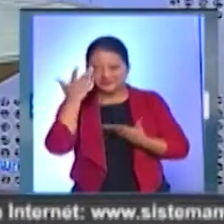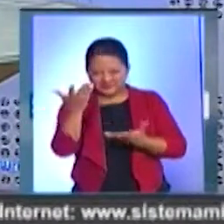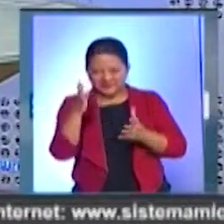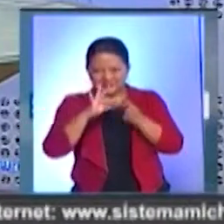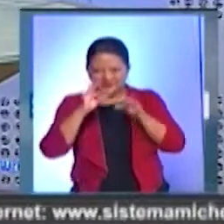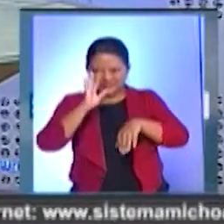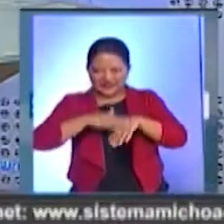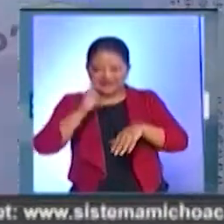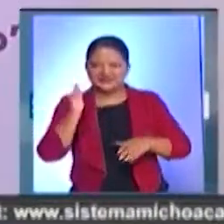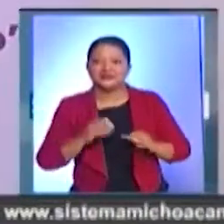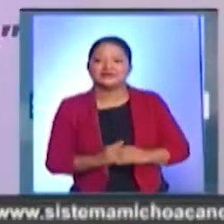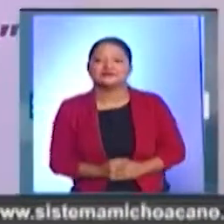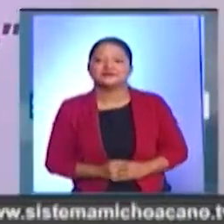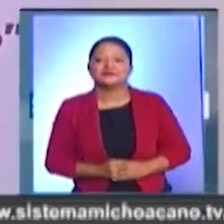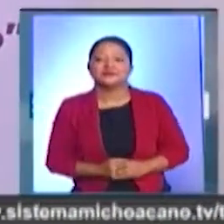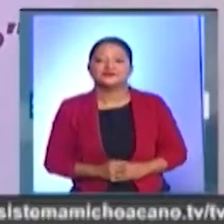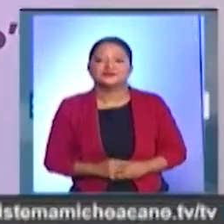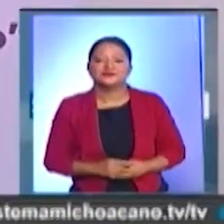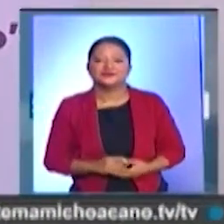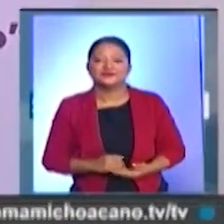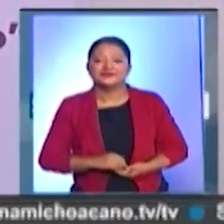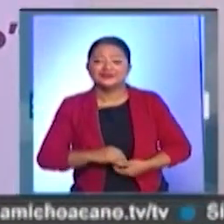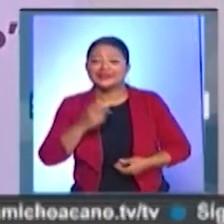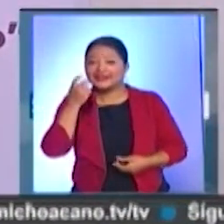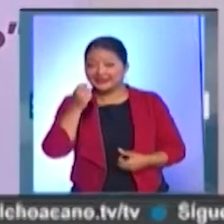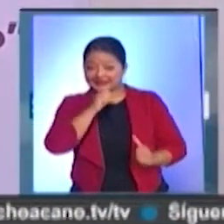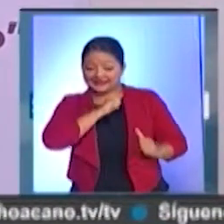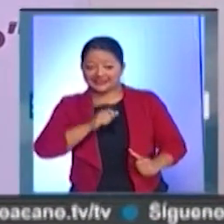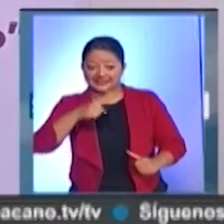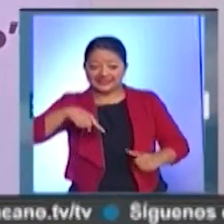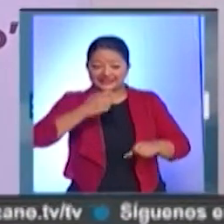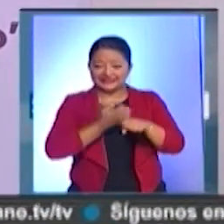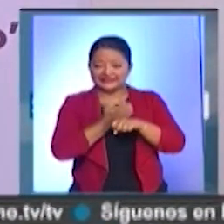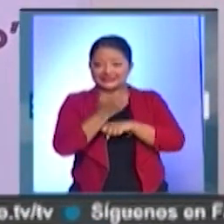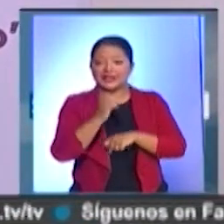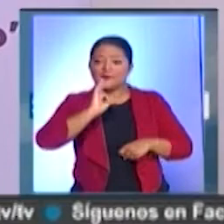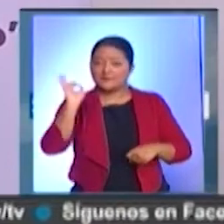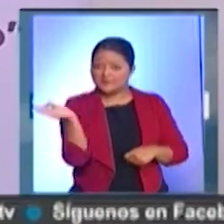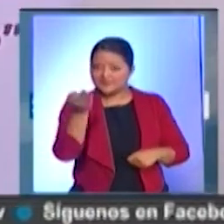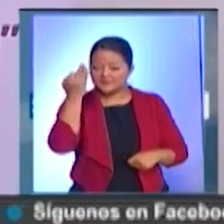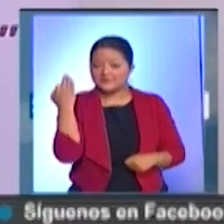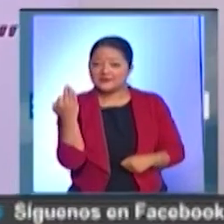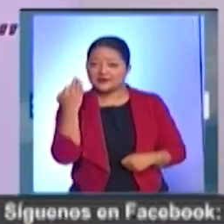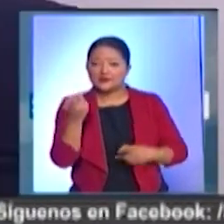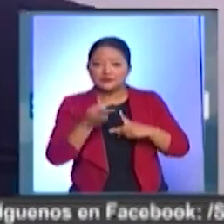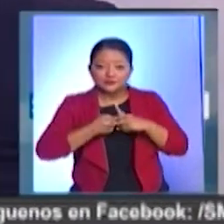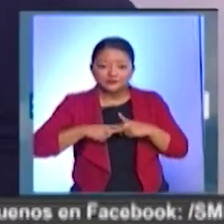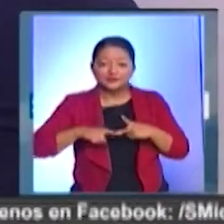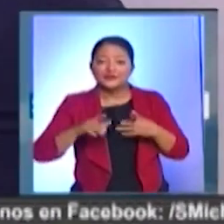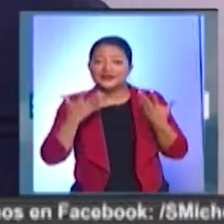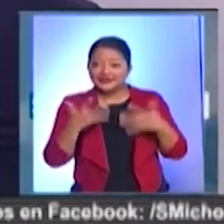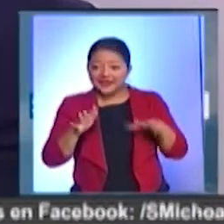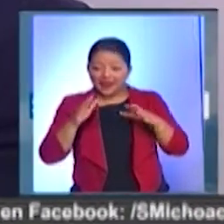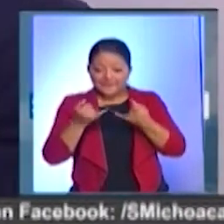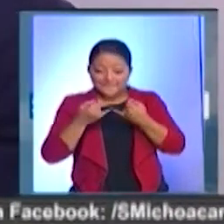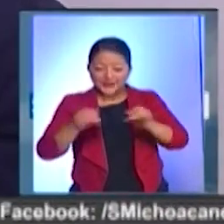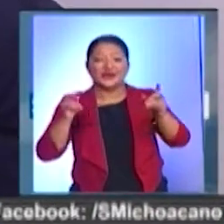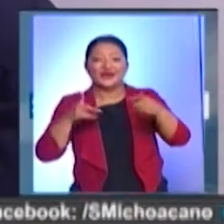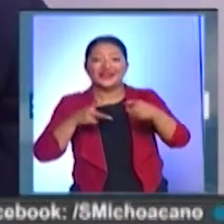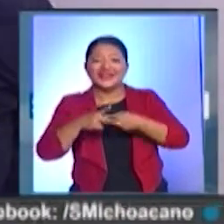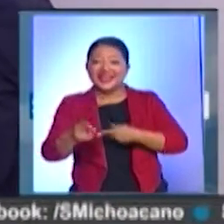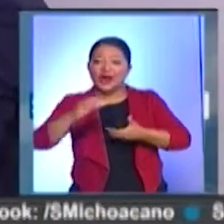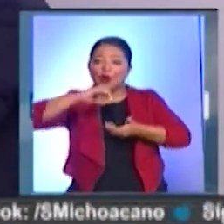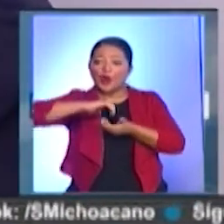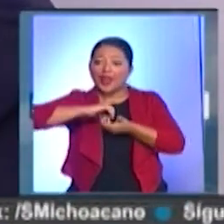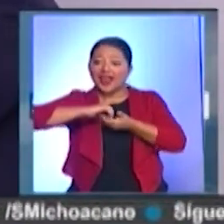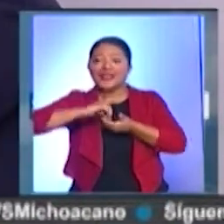detalles autoridades educativas del estado y de la federación inauguraron el auditorio de la dirección general del conalep